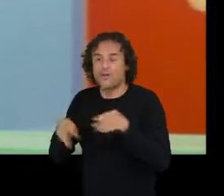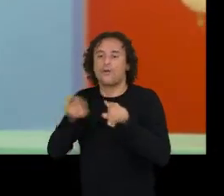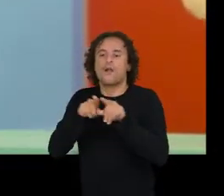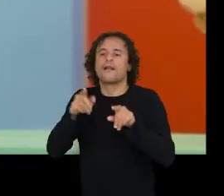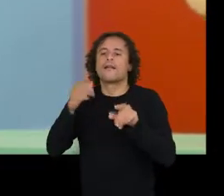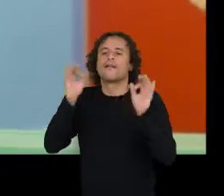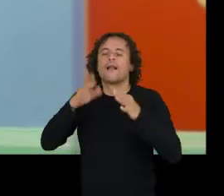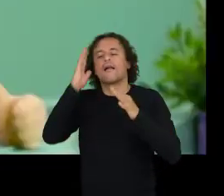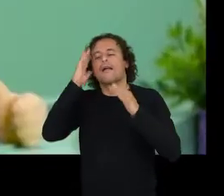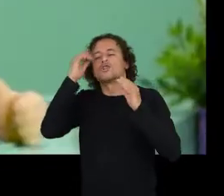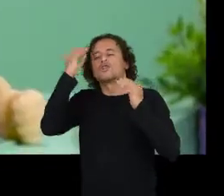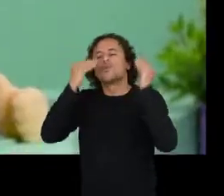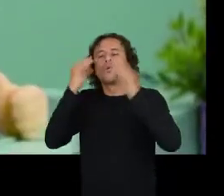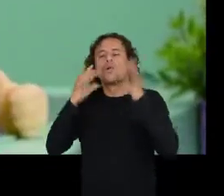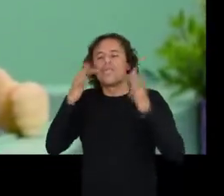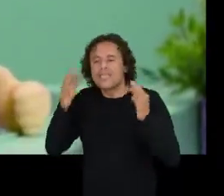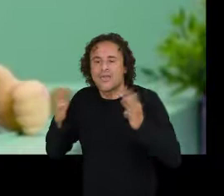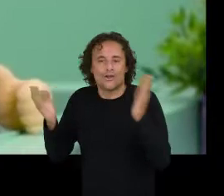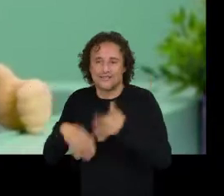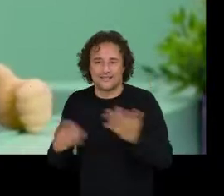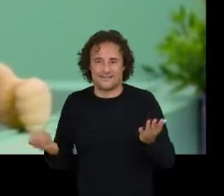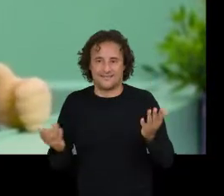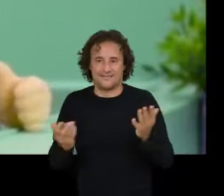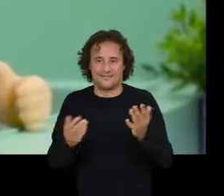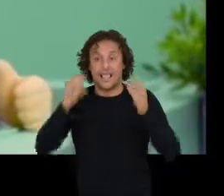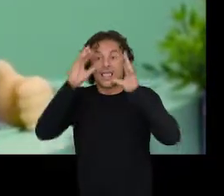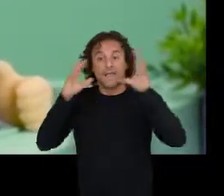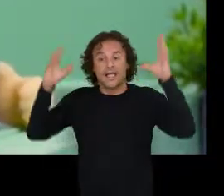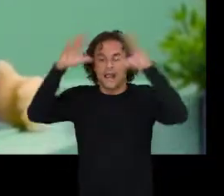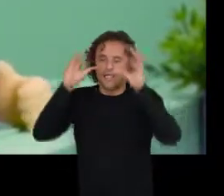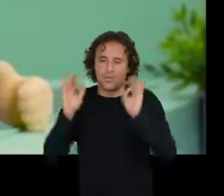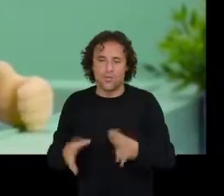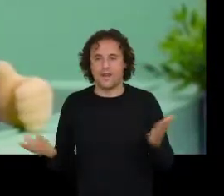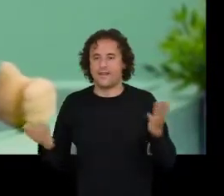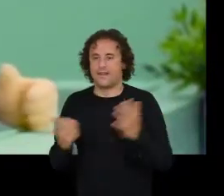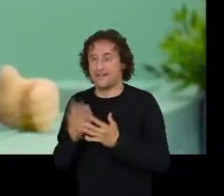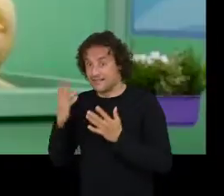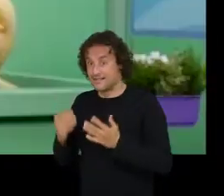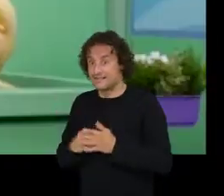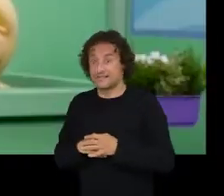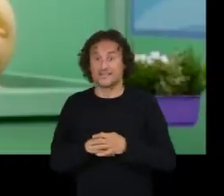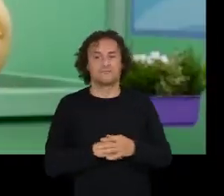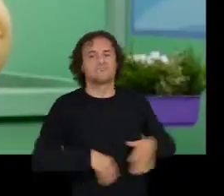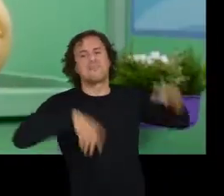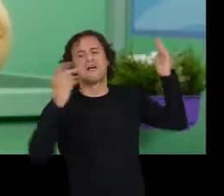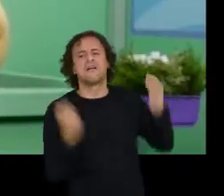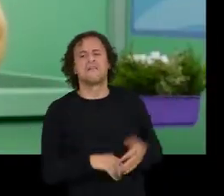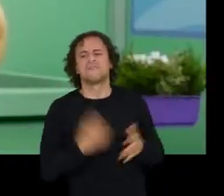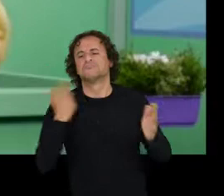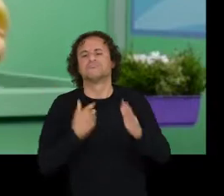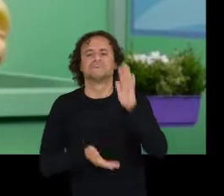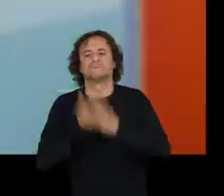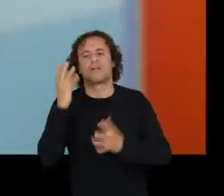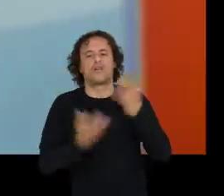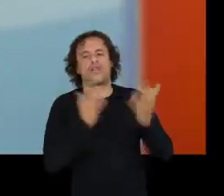que ves cando soñas non existen de verdade. Pois as cousas que imaginamos tampouco existen de verdade. Pois entón vou